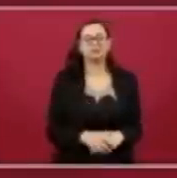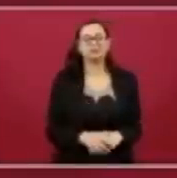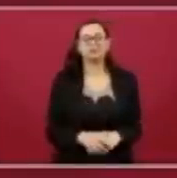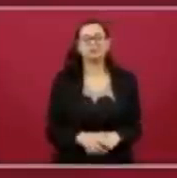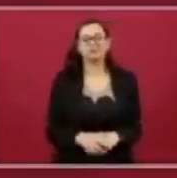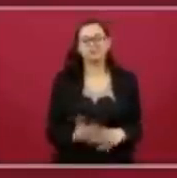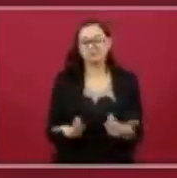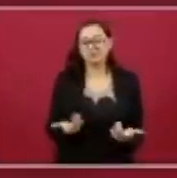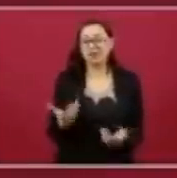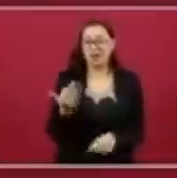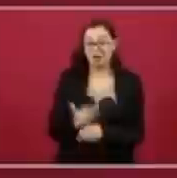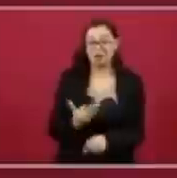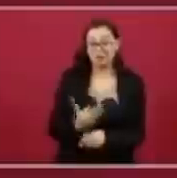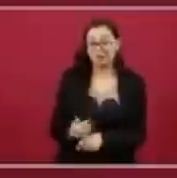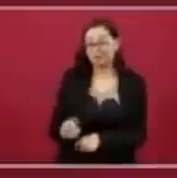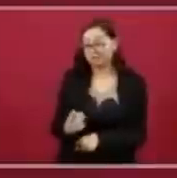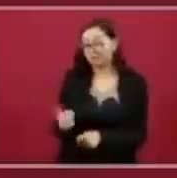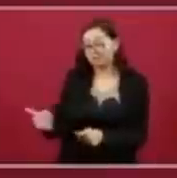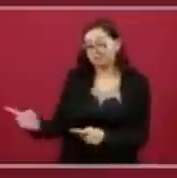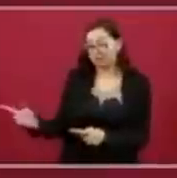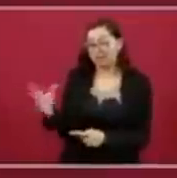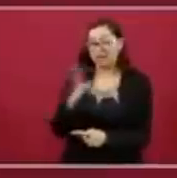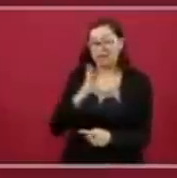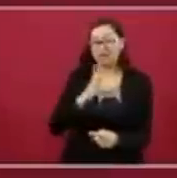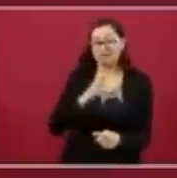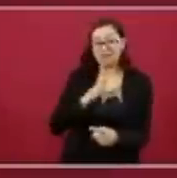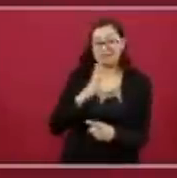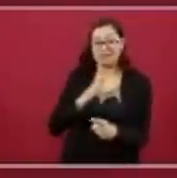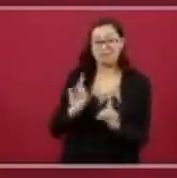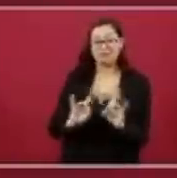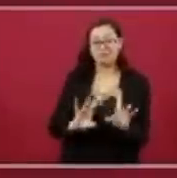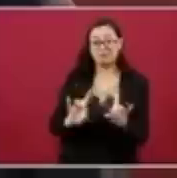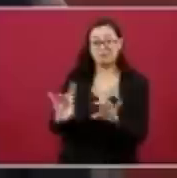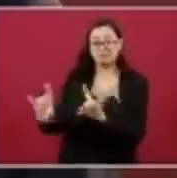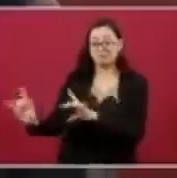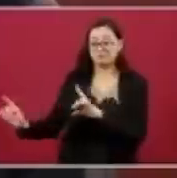lo que esté sucediendo ahora, lo que ha pasado